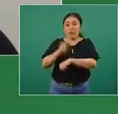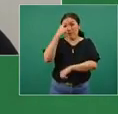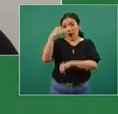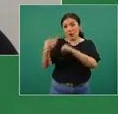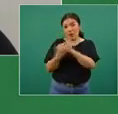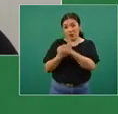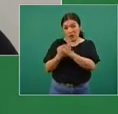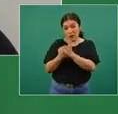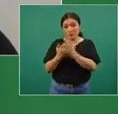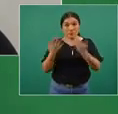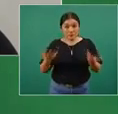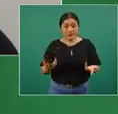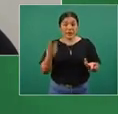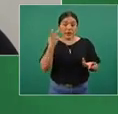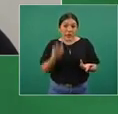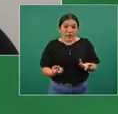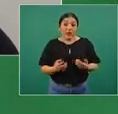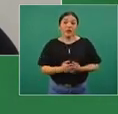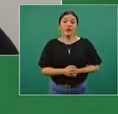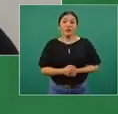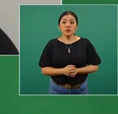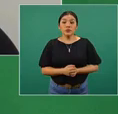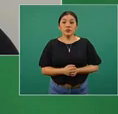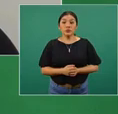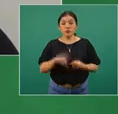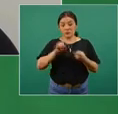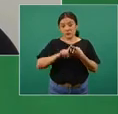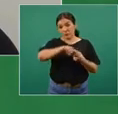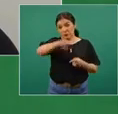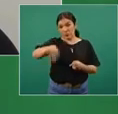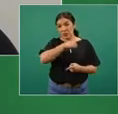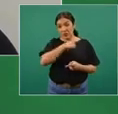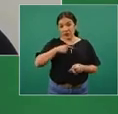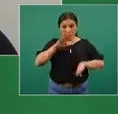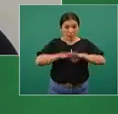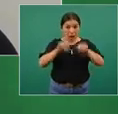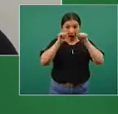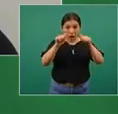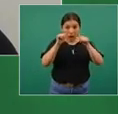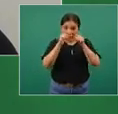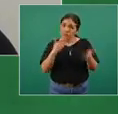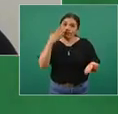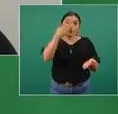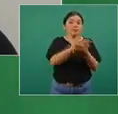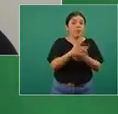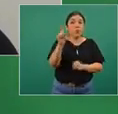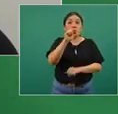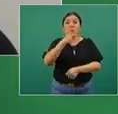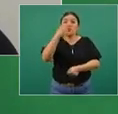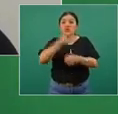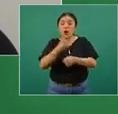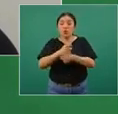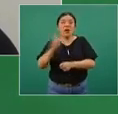protección. Entonces, hay que estar muy atentos, hay que acudir a la segunda dosis, y si